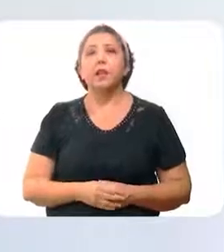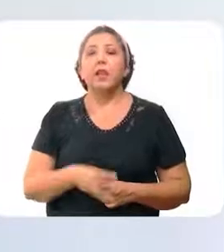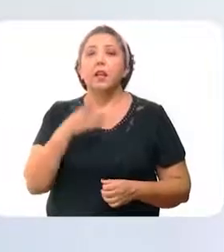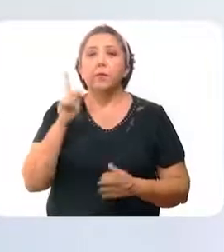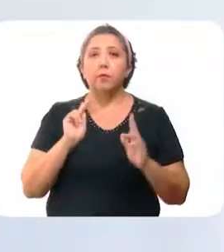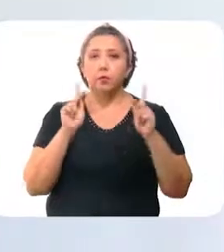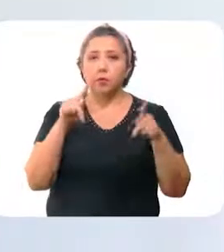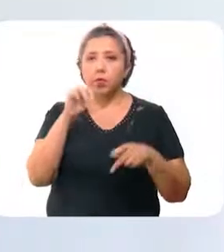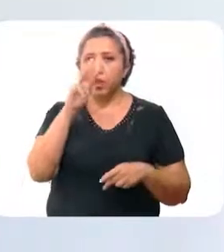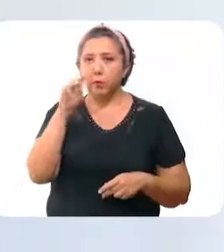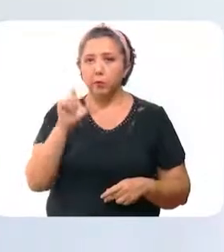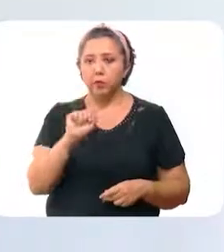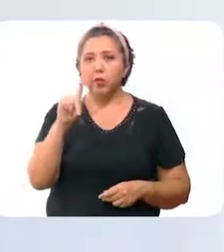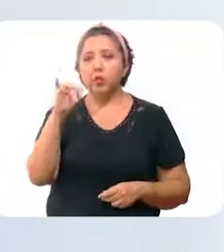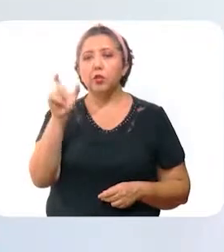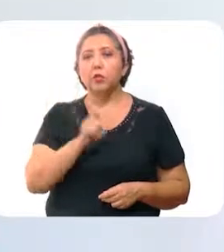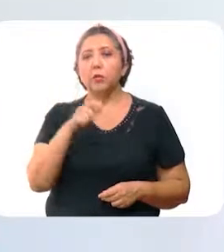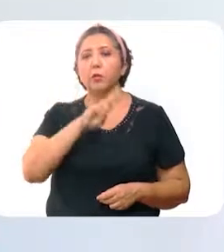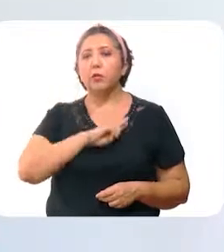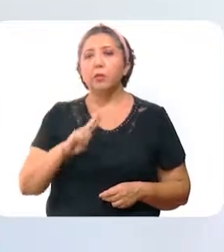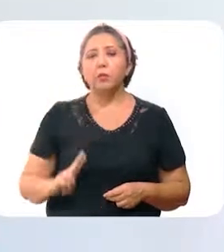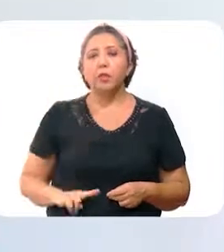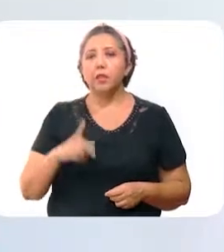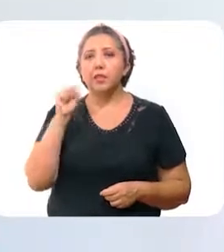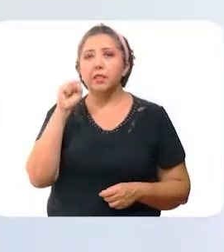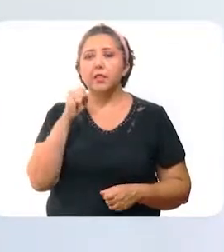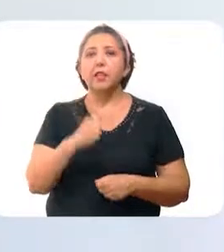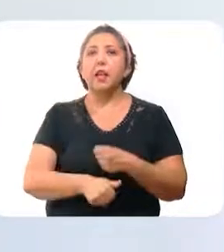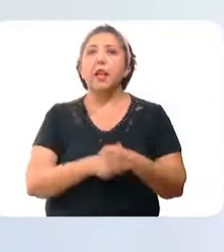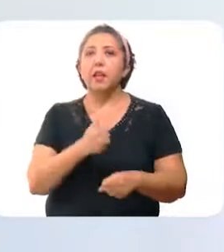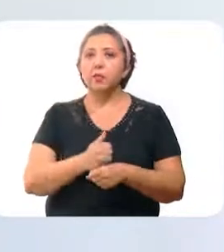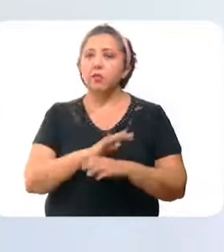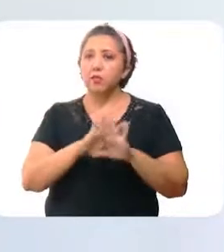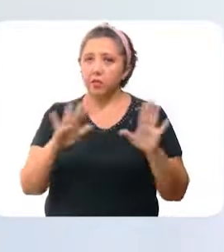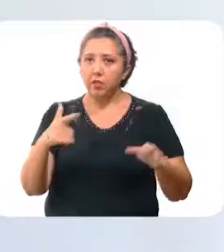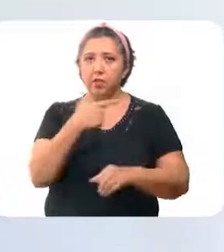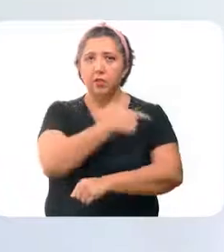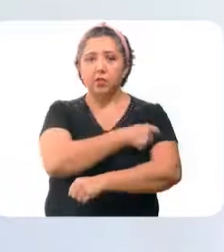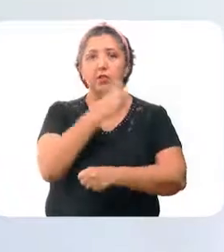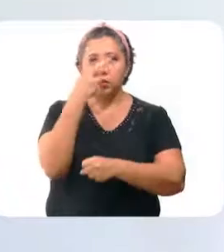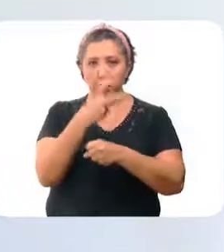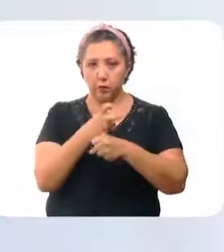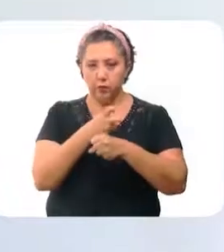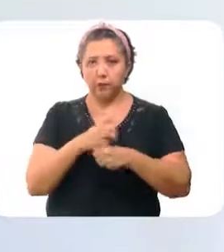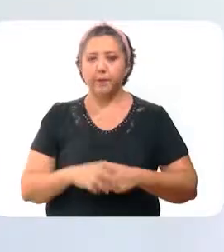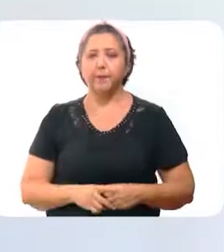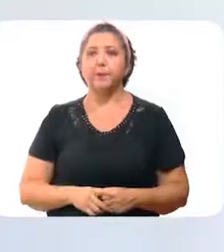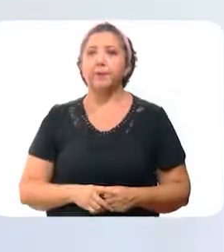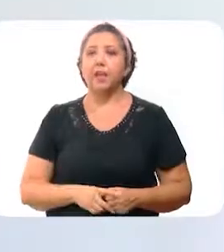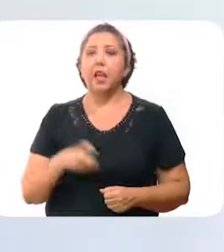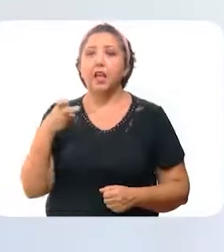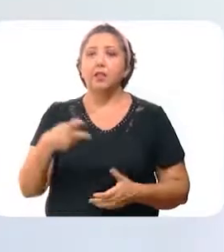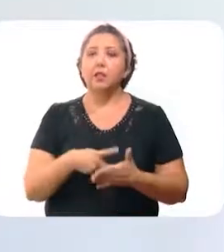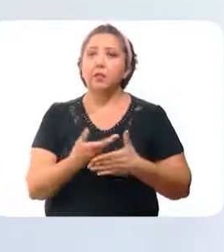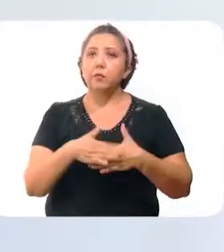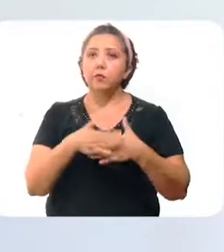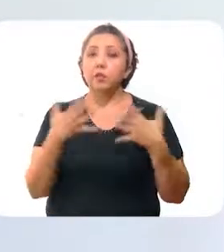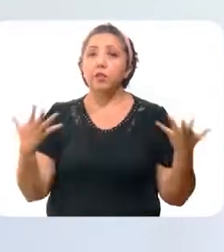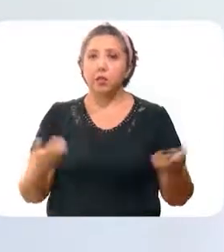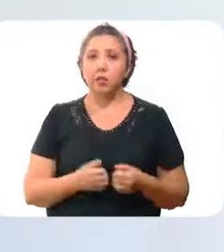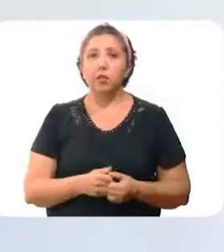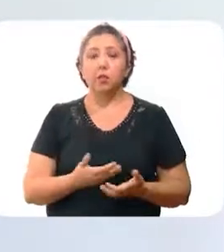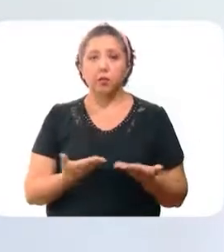En Progreso, Temozón, Tixcocop y Humán, los adultos mayores de 60 años ya recibieron la segunda dosis de la vacuna. Este proceso se